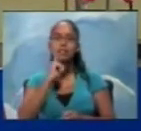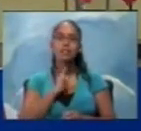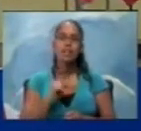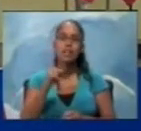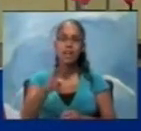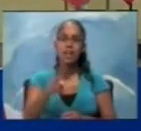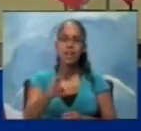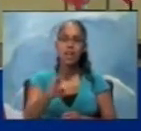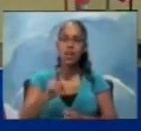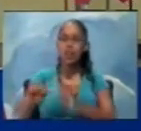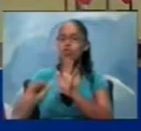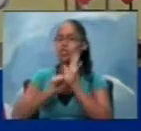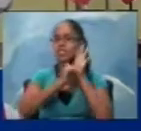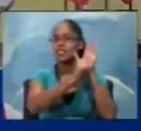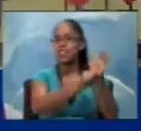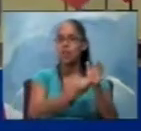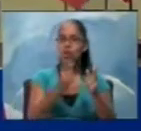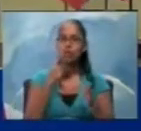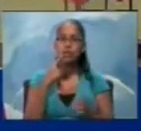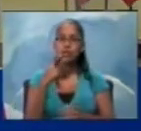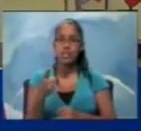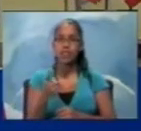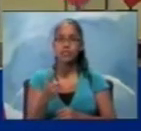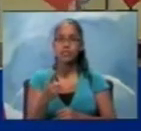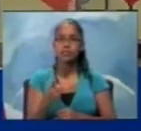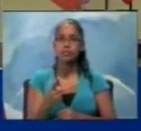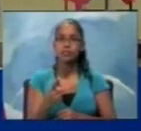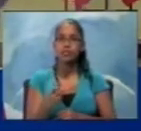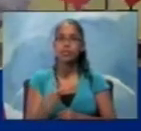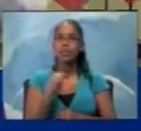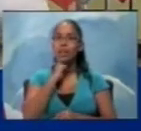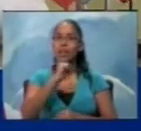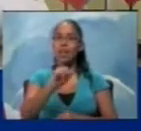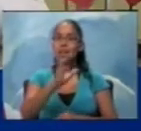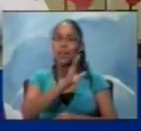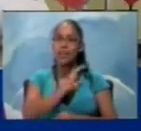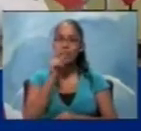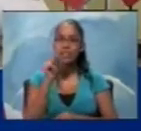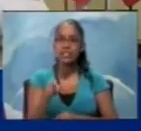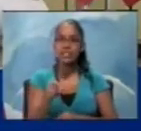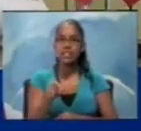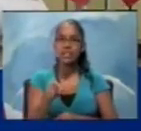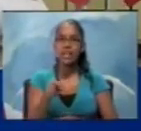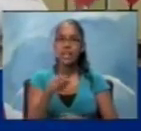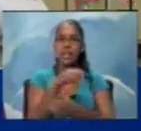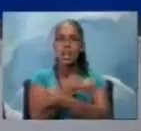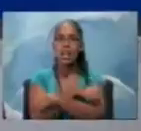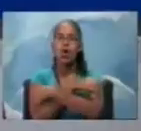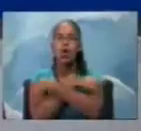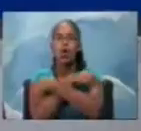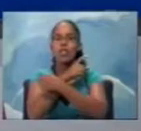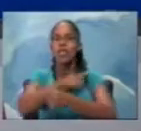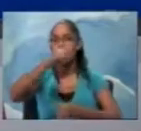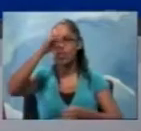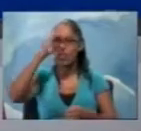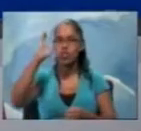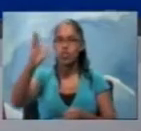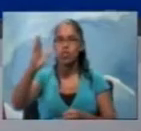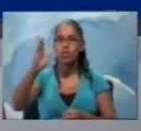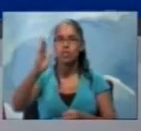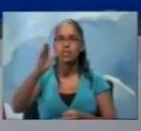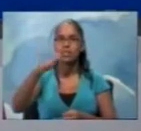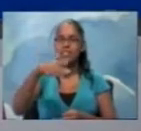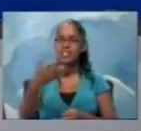lo señaló diciendo, digan conmigo, he allí el Cordero de Dios,